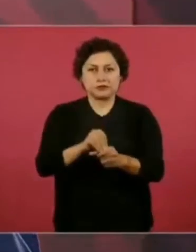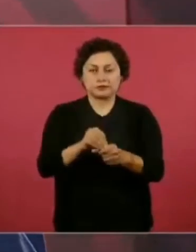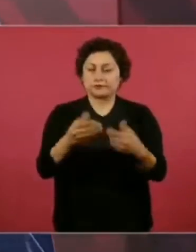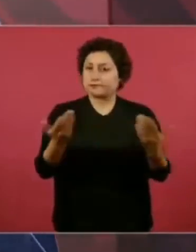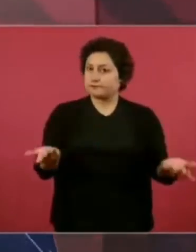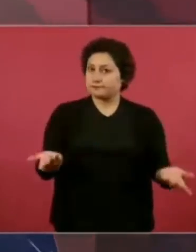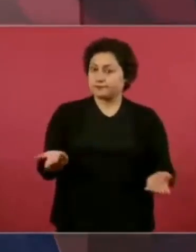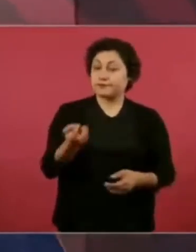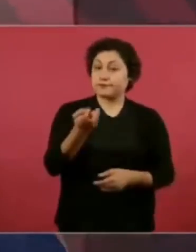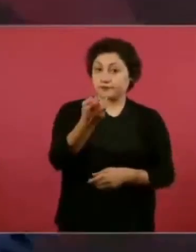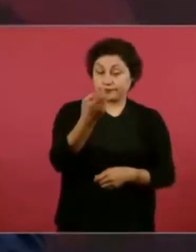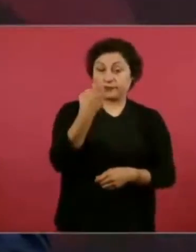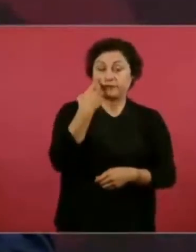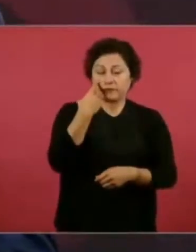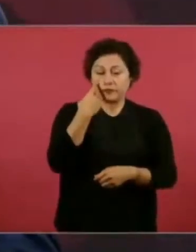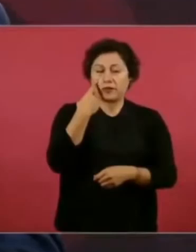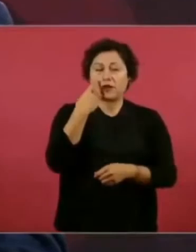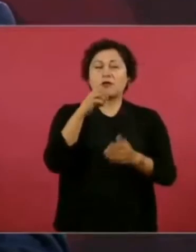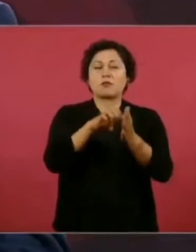la Policía Federal